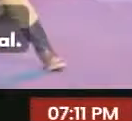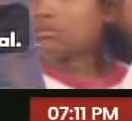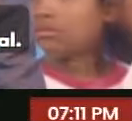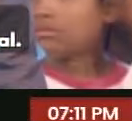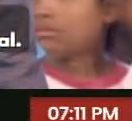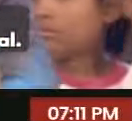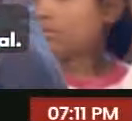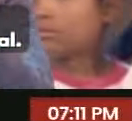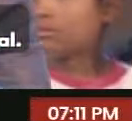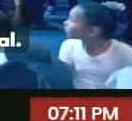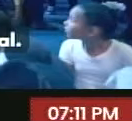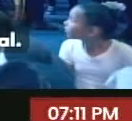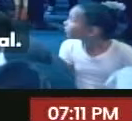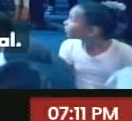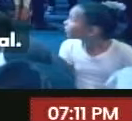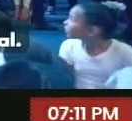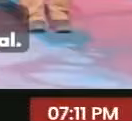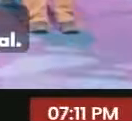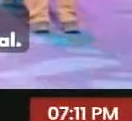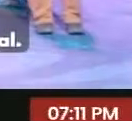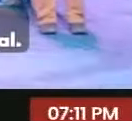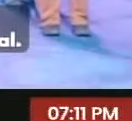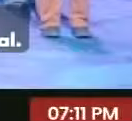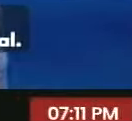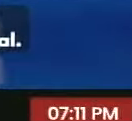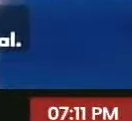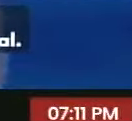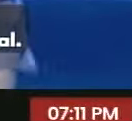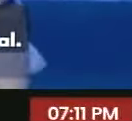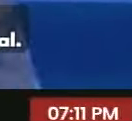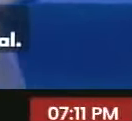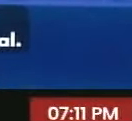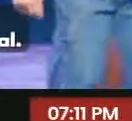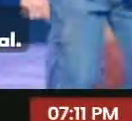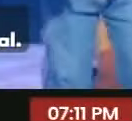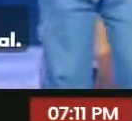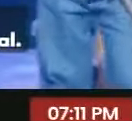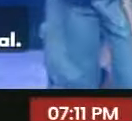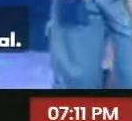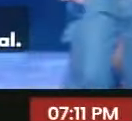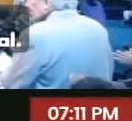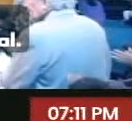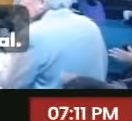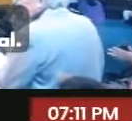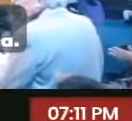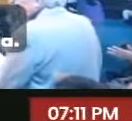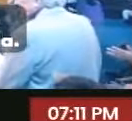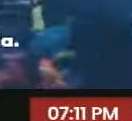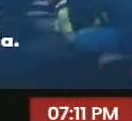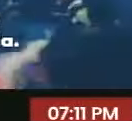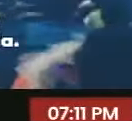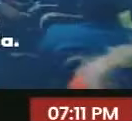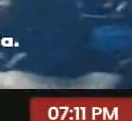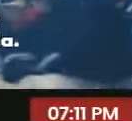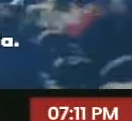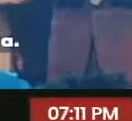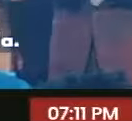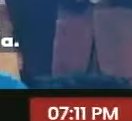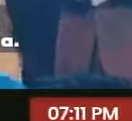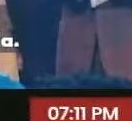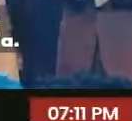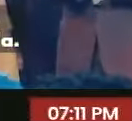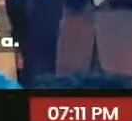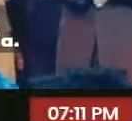para darle vida al alma y al ser nacional, a nuestra identidad nacional. Nace hoy,